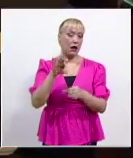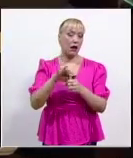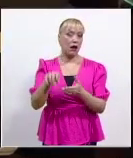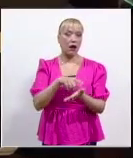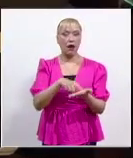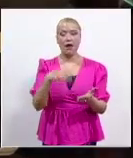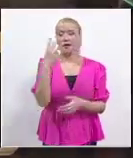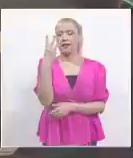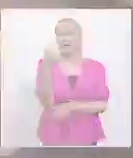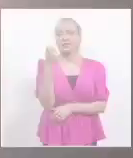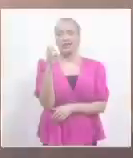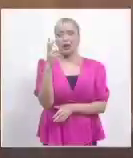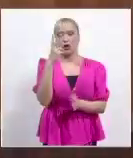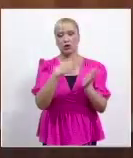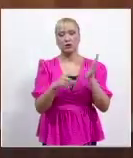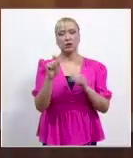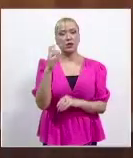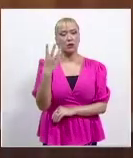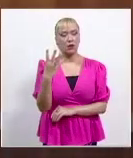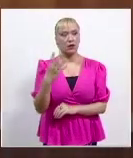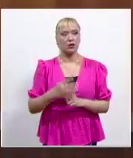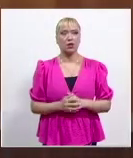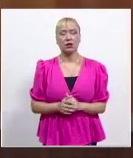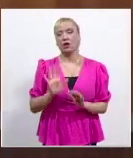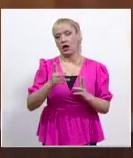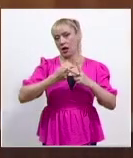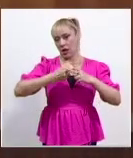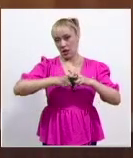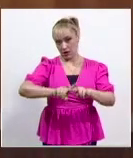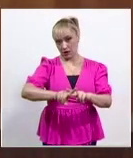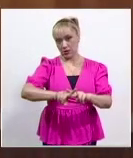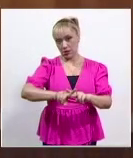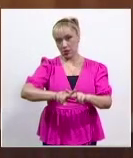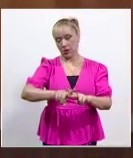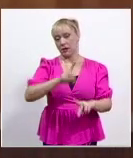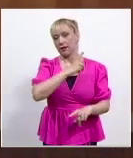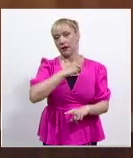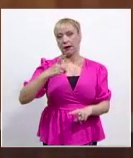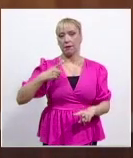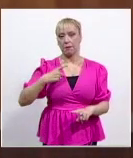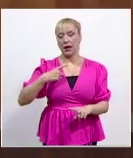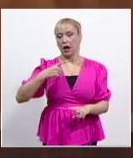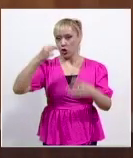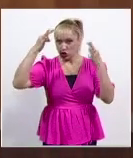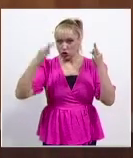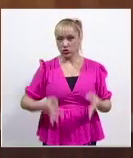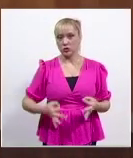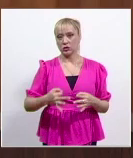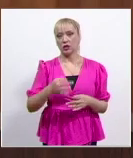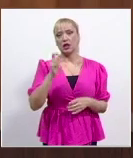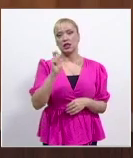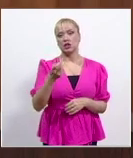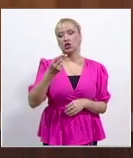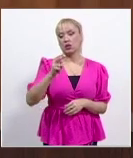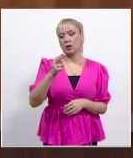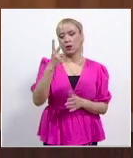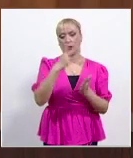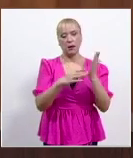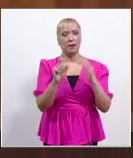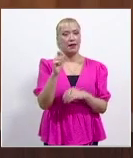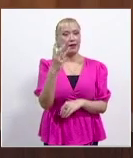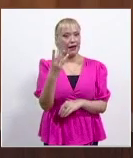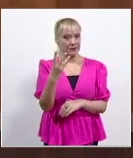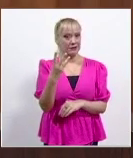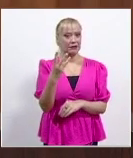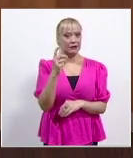3 de enero de 2024. El inicio de las precampañas federales debe ser dentro de la tercera semana de noviembre de 2023, es